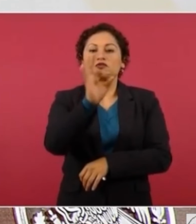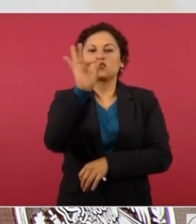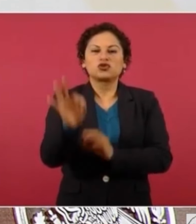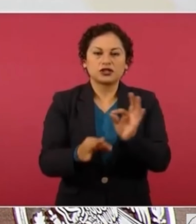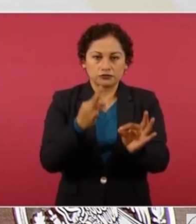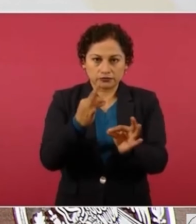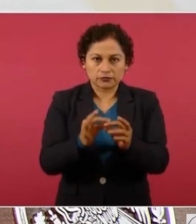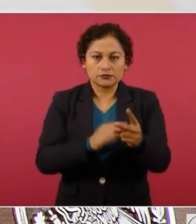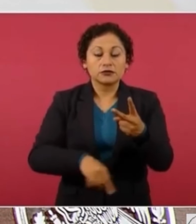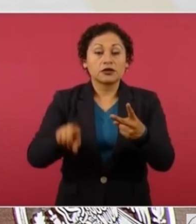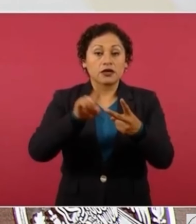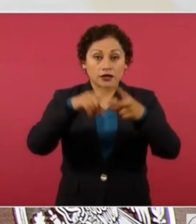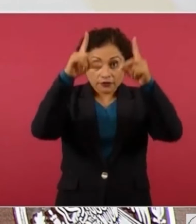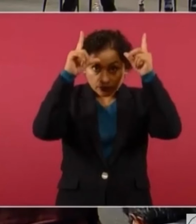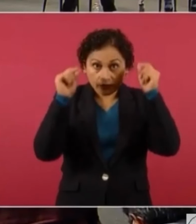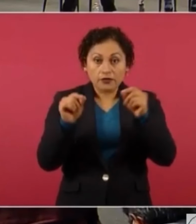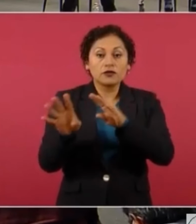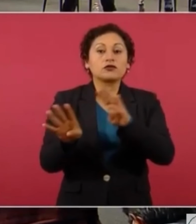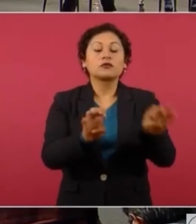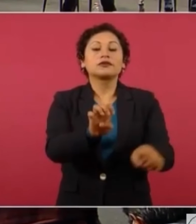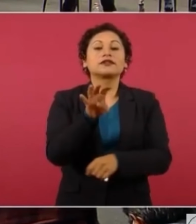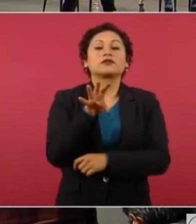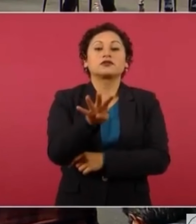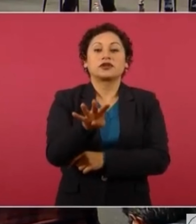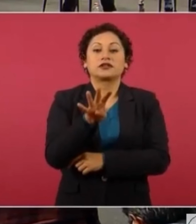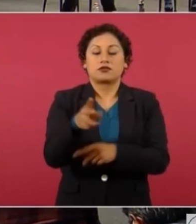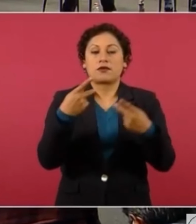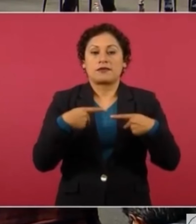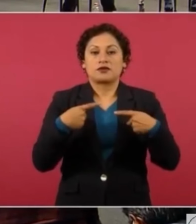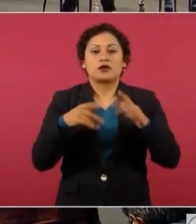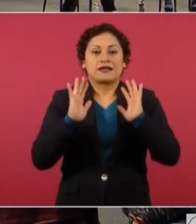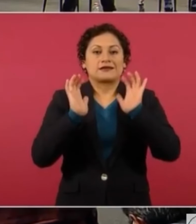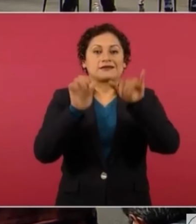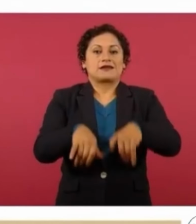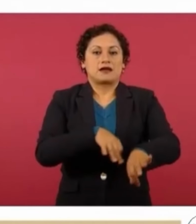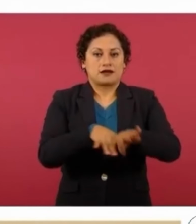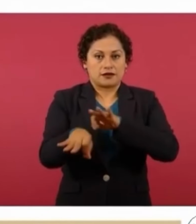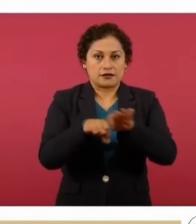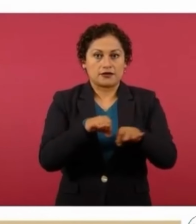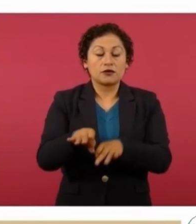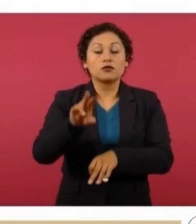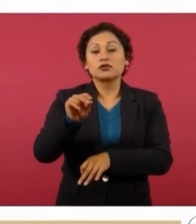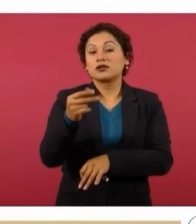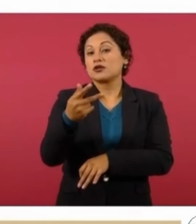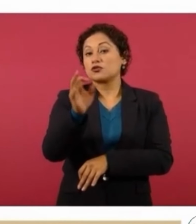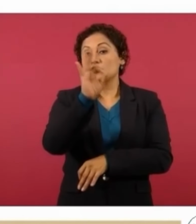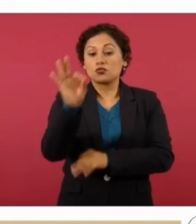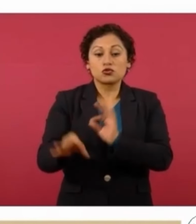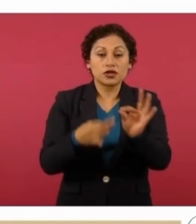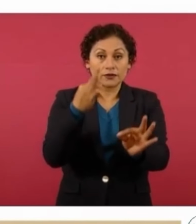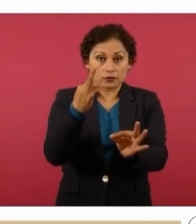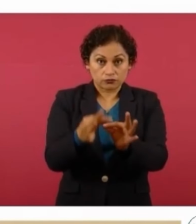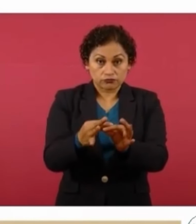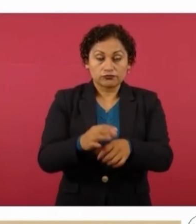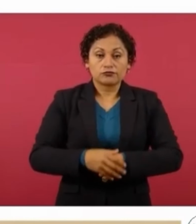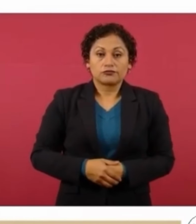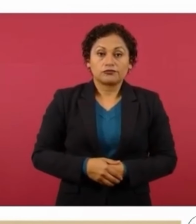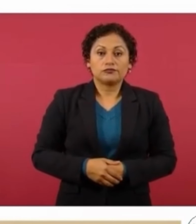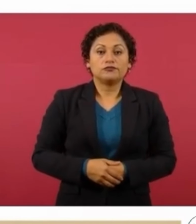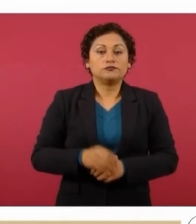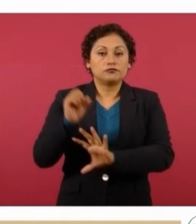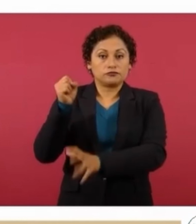y de enfermería 919 personas ya trabajando, que equivalen a un 88% de cobertura. Es una